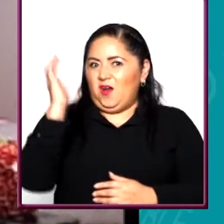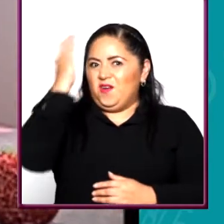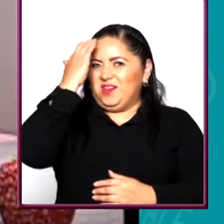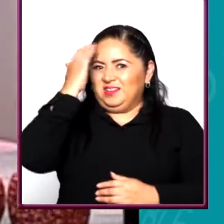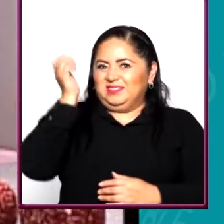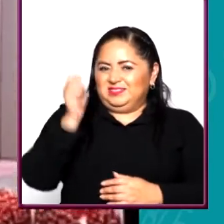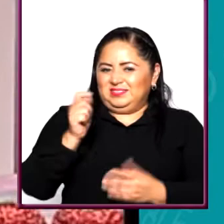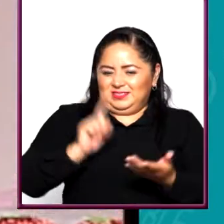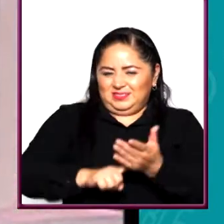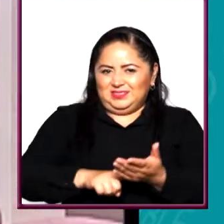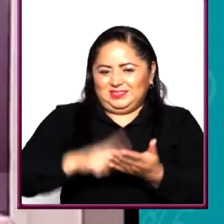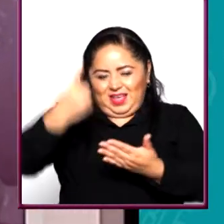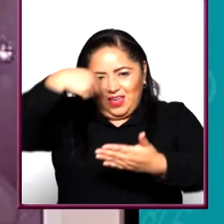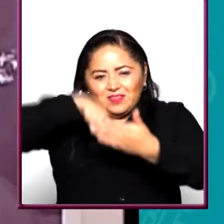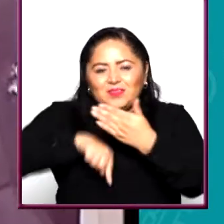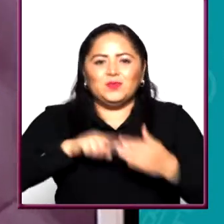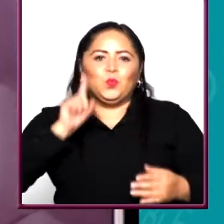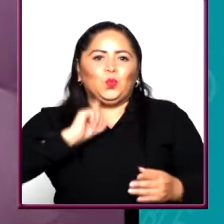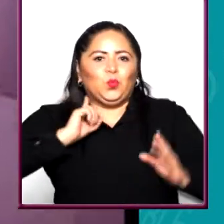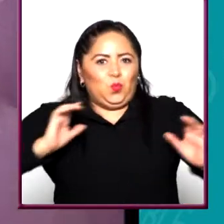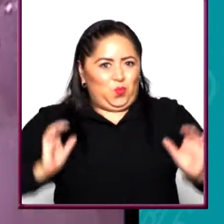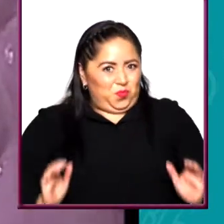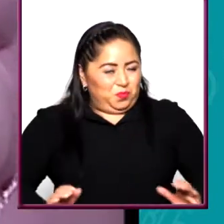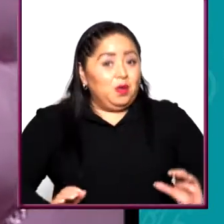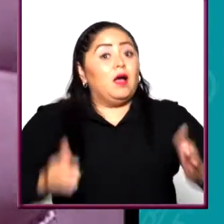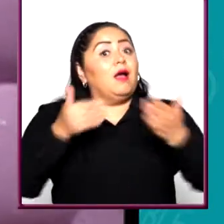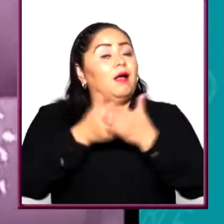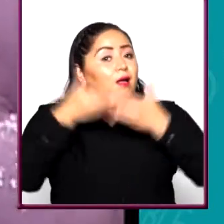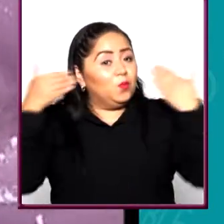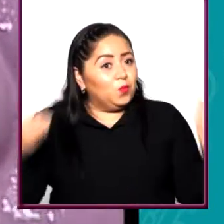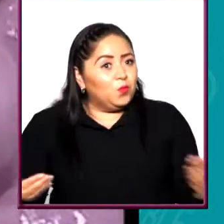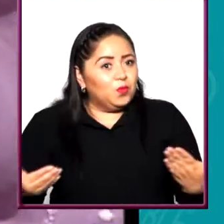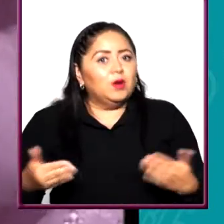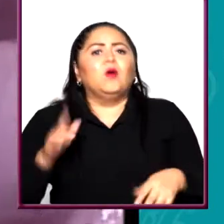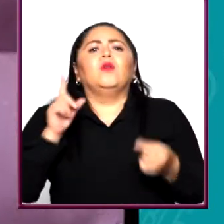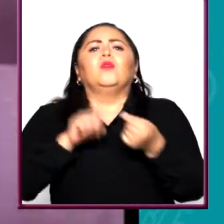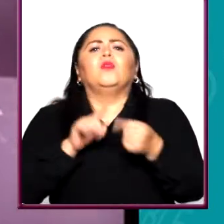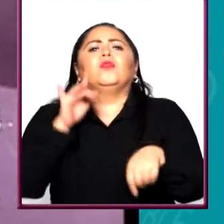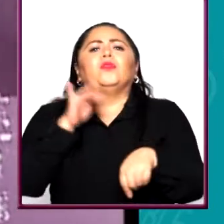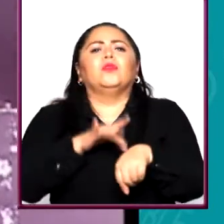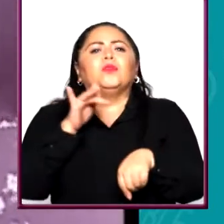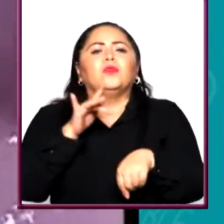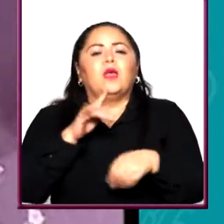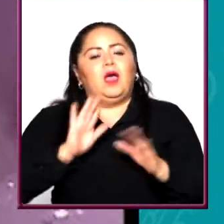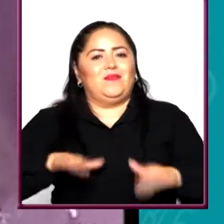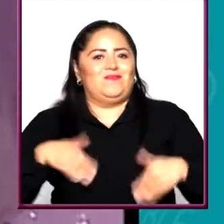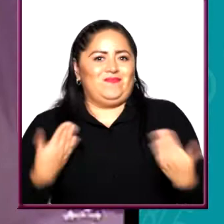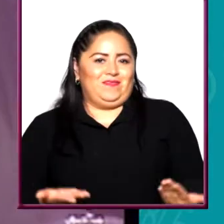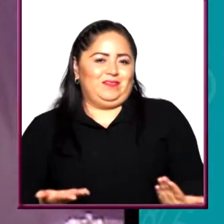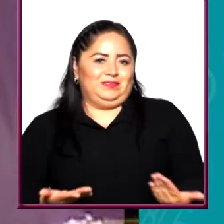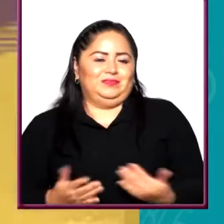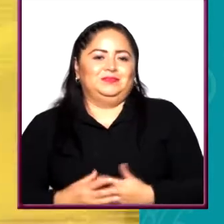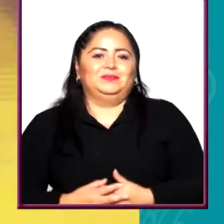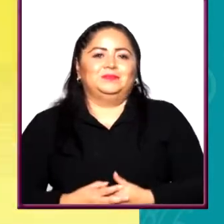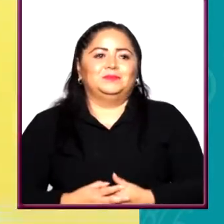Ya conocimos los órganos externos del aparato sexual femenino. Ahora es el turno de los